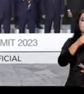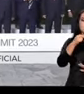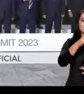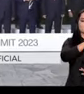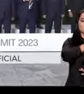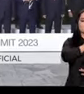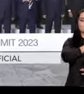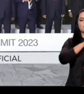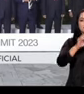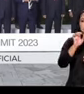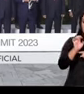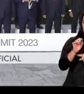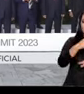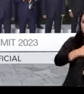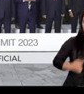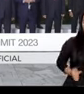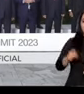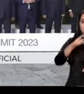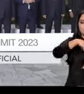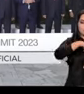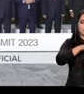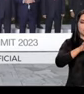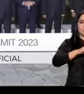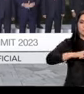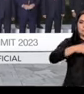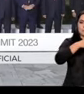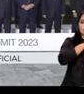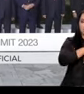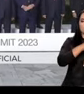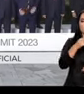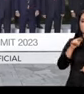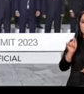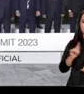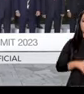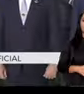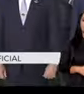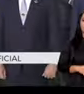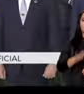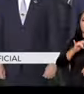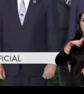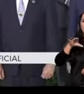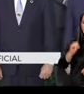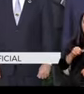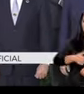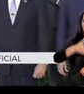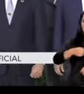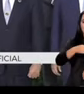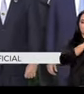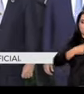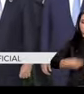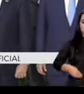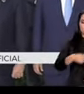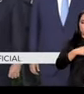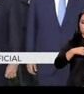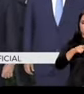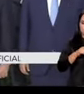por Estados Unidos y Canadá por las Américas y del otro lado el Reino Unido, Francia, Alemania,